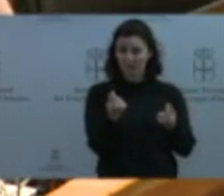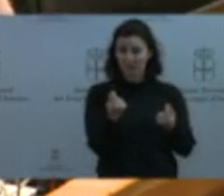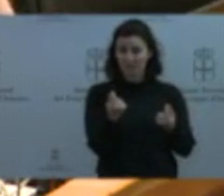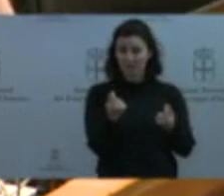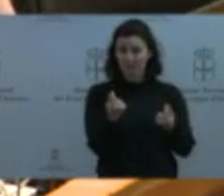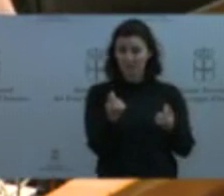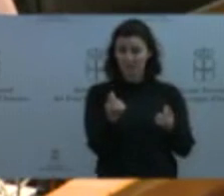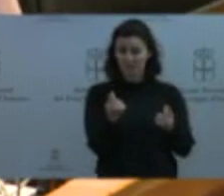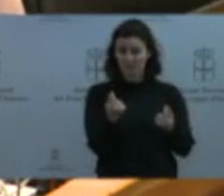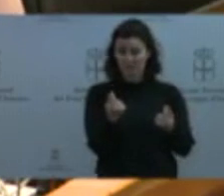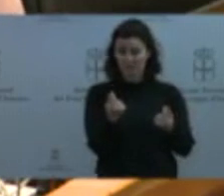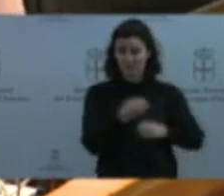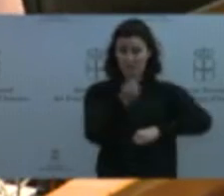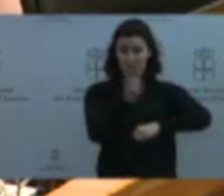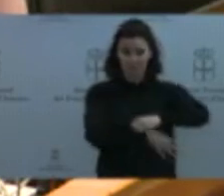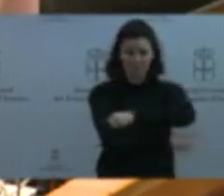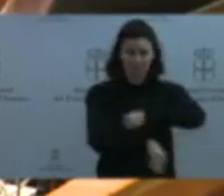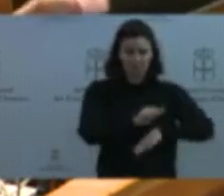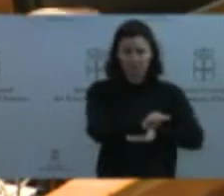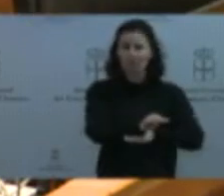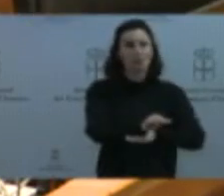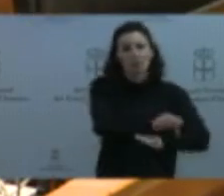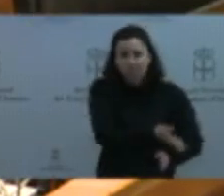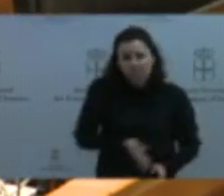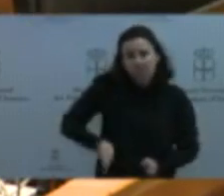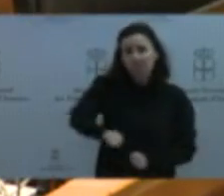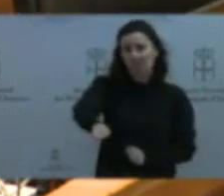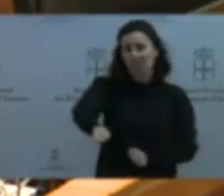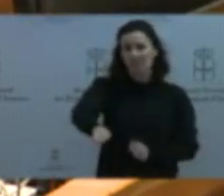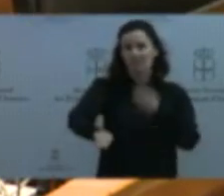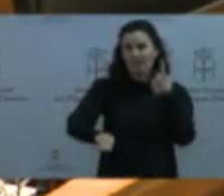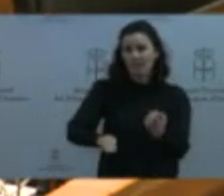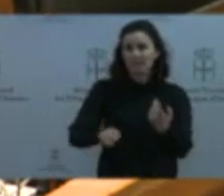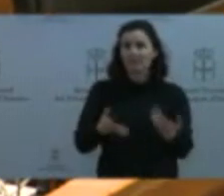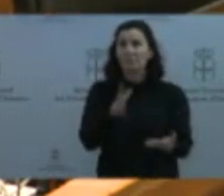muchos recursos públicos necesarios, porque Asturias es una sociedad con muchas necesidades.